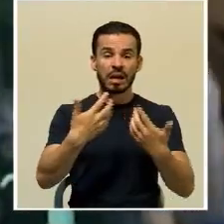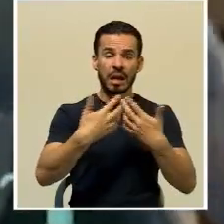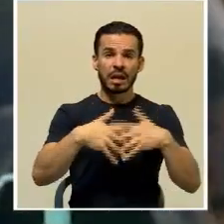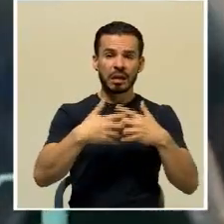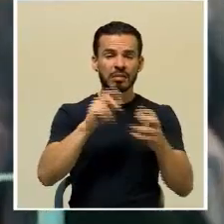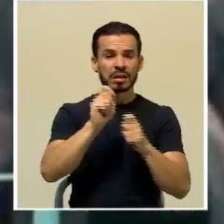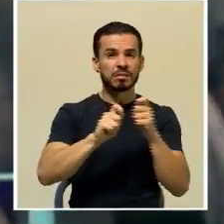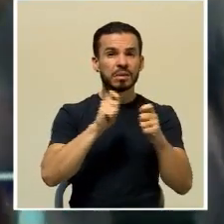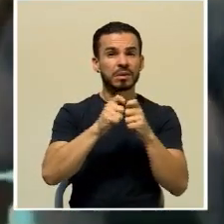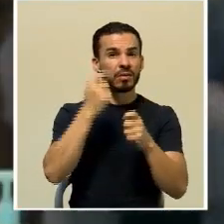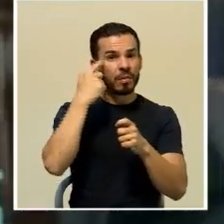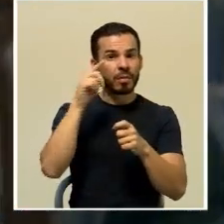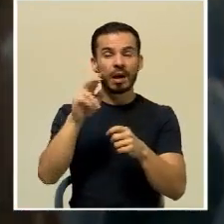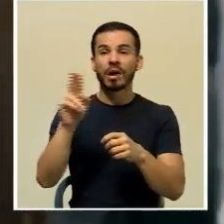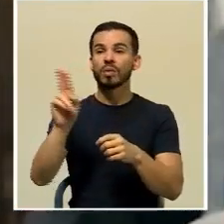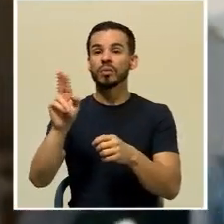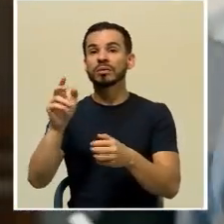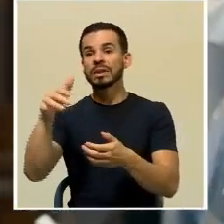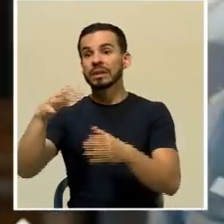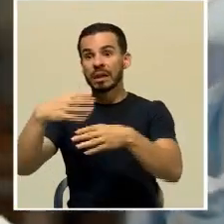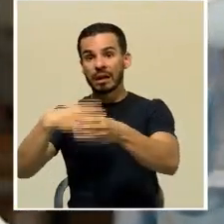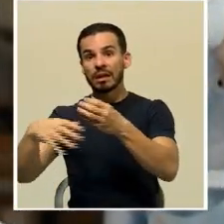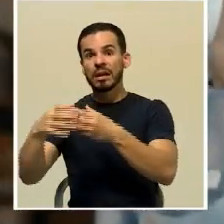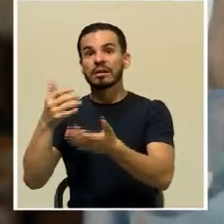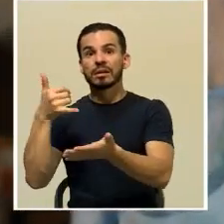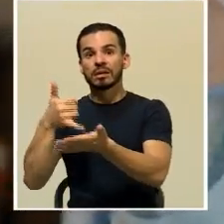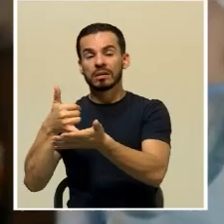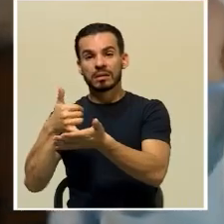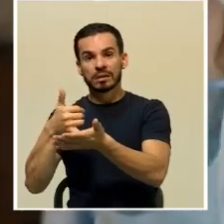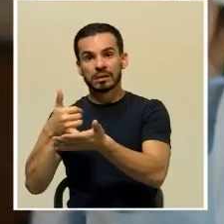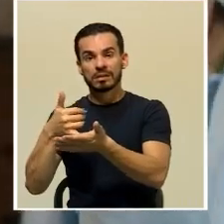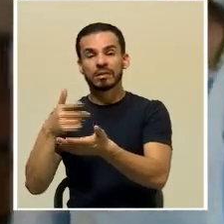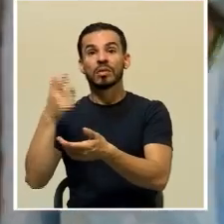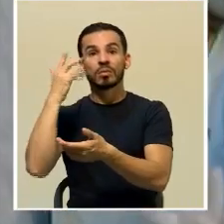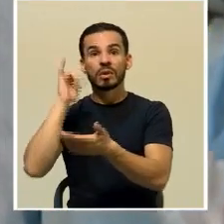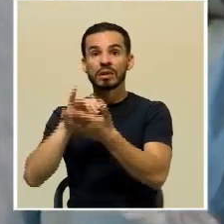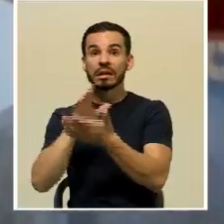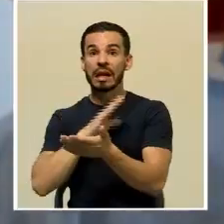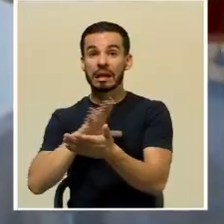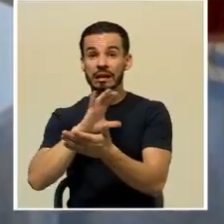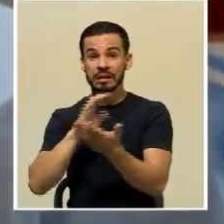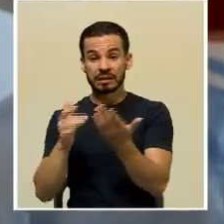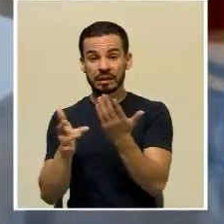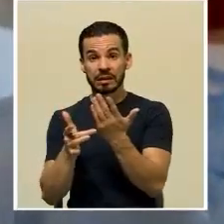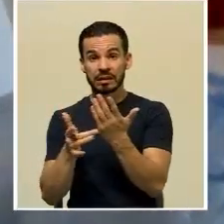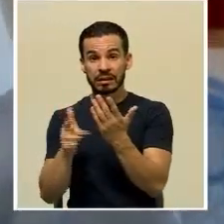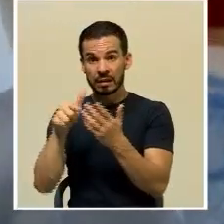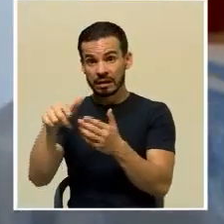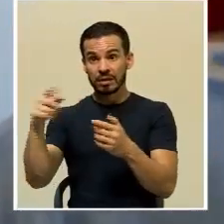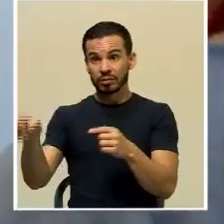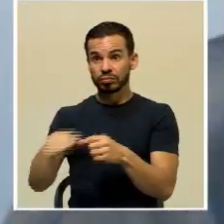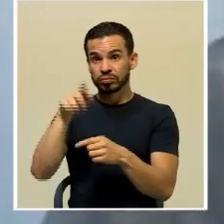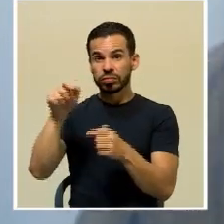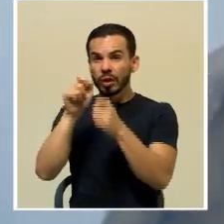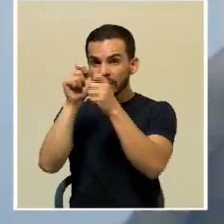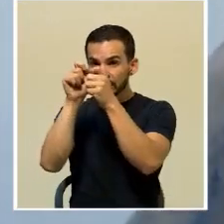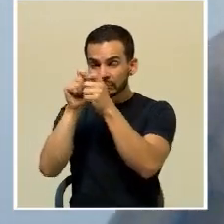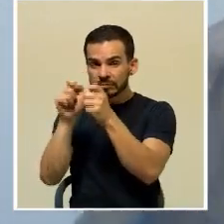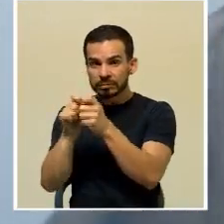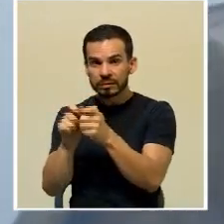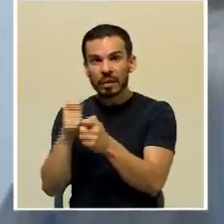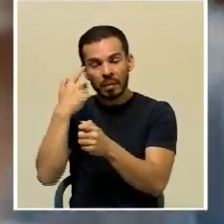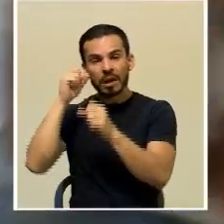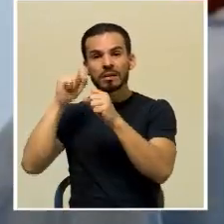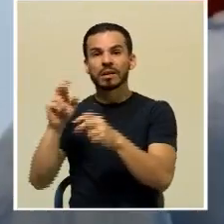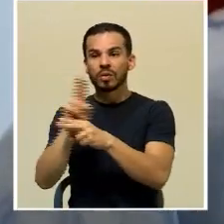son específicamente para las unidades de cuidados intensivos, por lo que las características técnicas de esos ventiladores son muy detalladas para